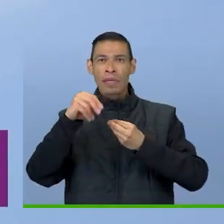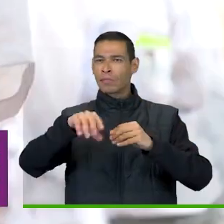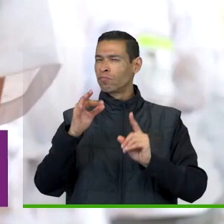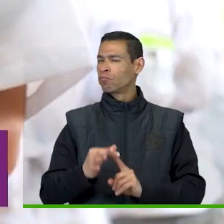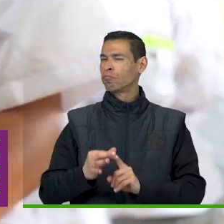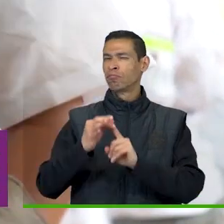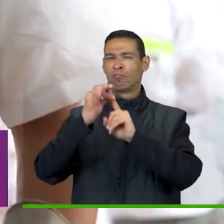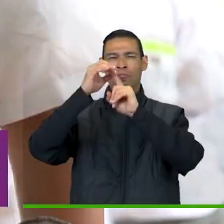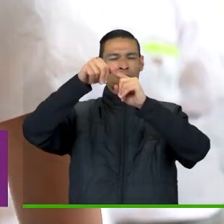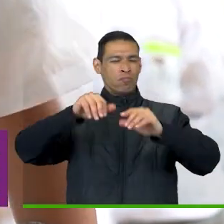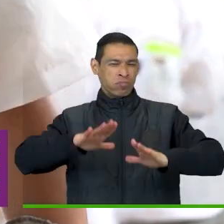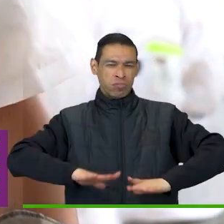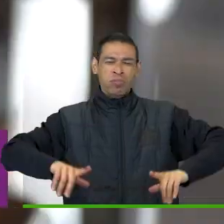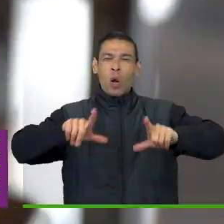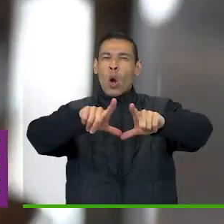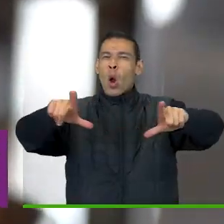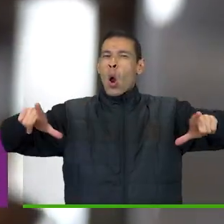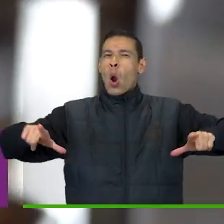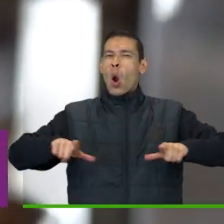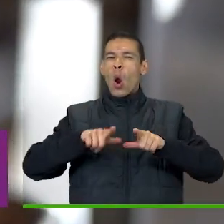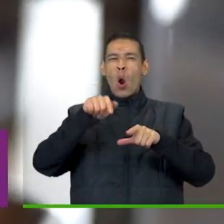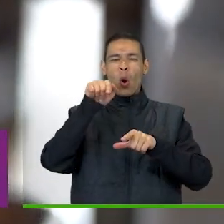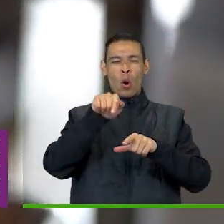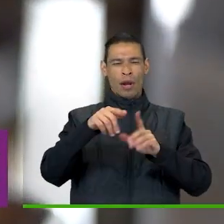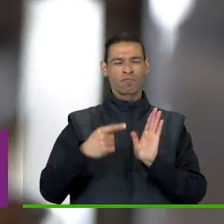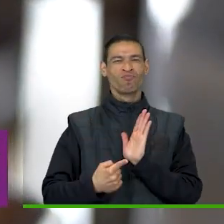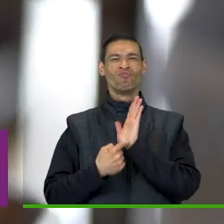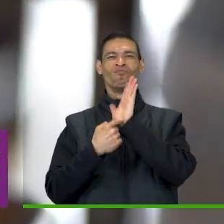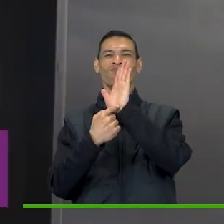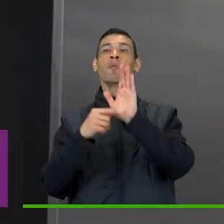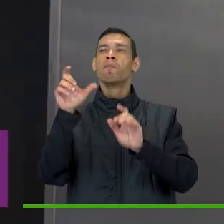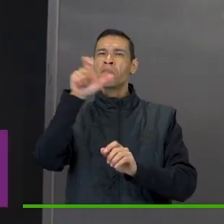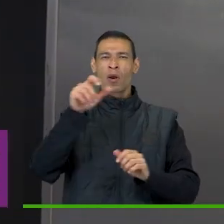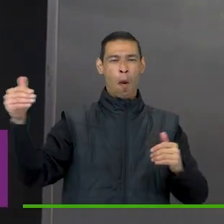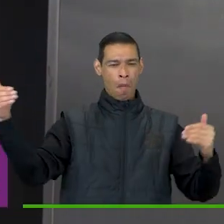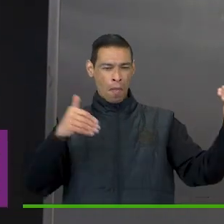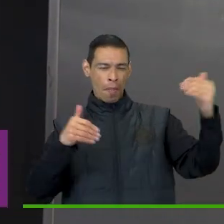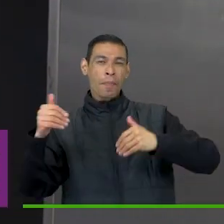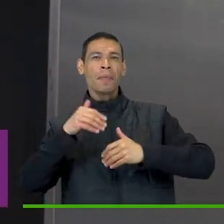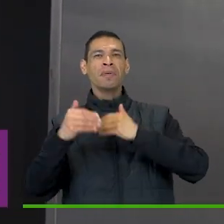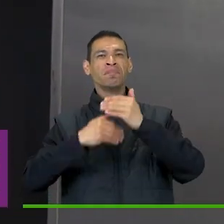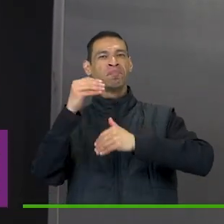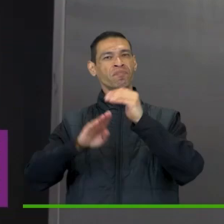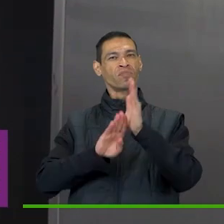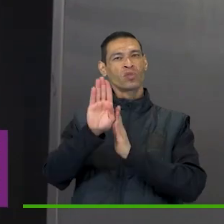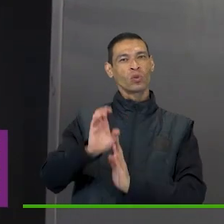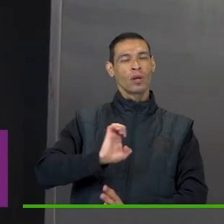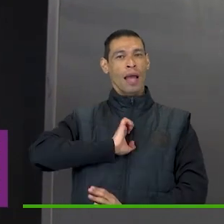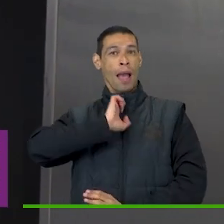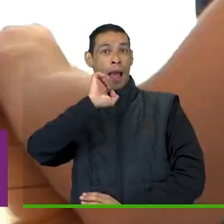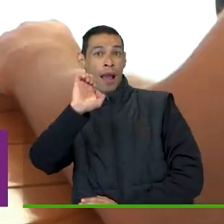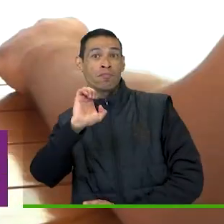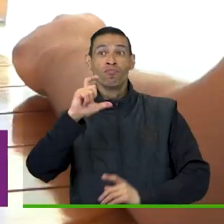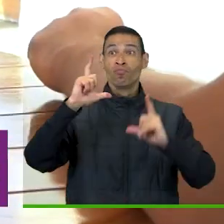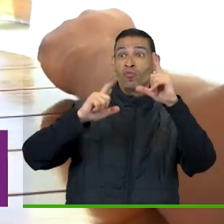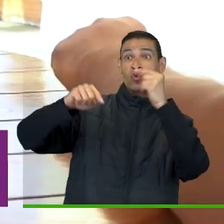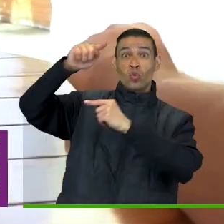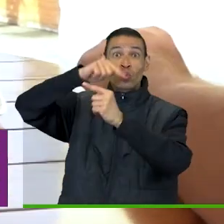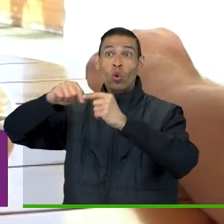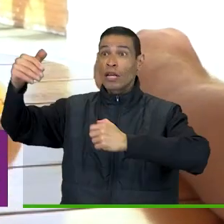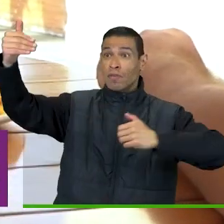logrado potencializarlo como un lugar de encuentro para el desarrollo de emprendimientos y fortalecimiento del turismo en el eje cafetero.